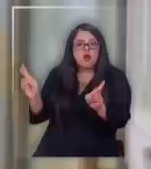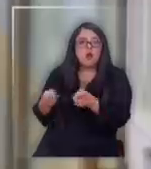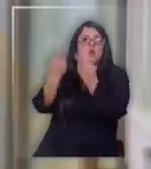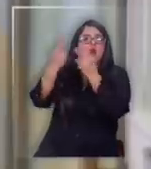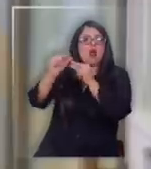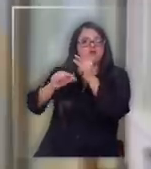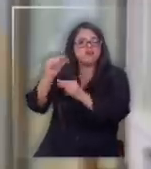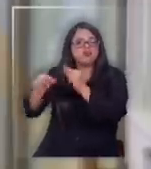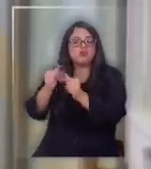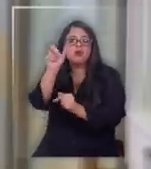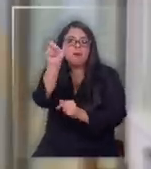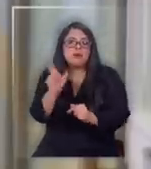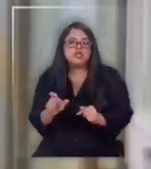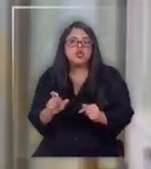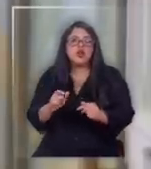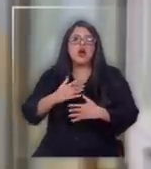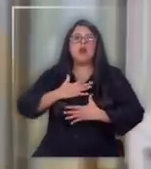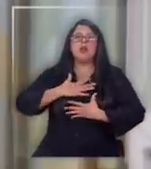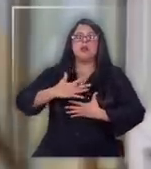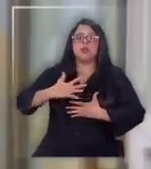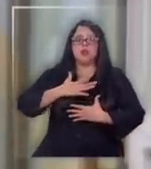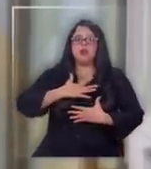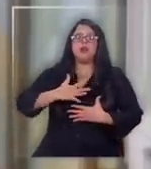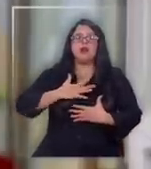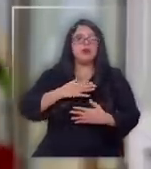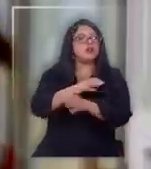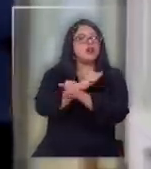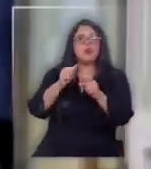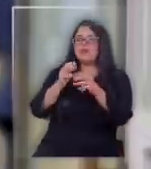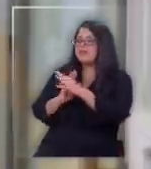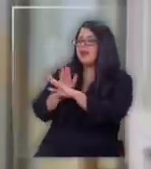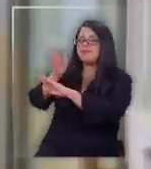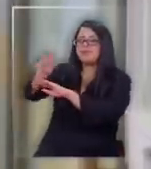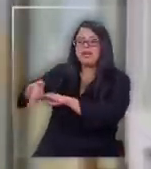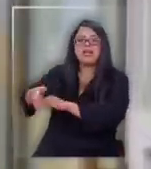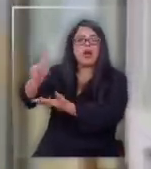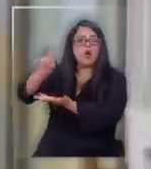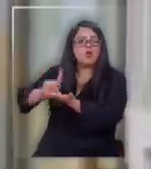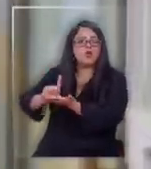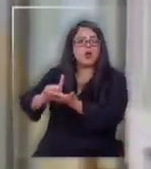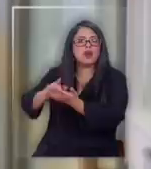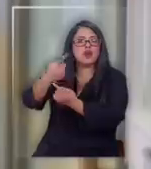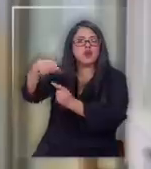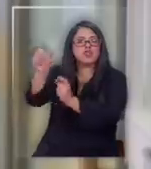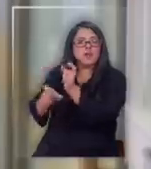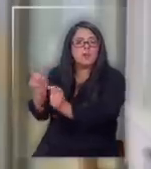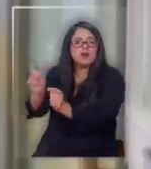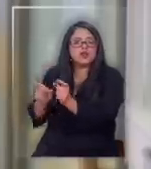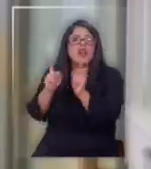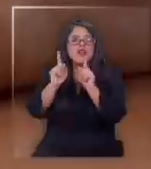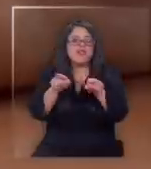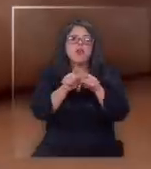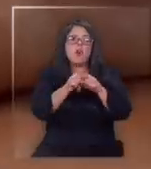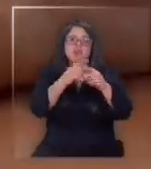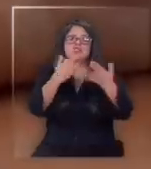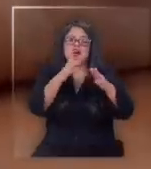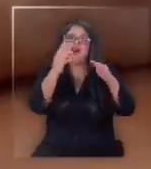Un paciente respiratorio COVID no puede ir a una sala común, tiene que mantenerse en un aislamiento en forma permanente.